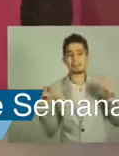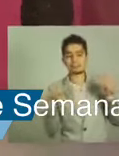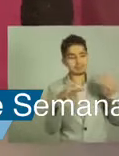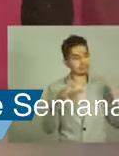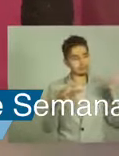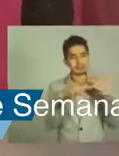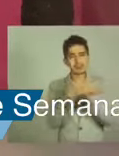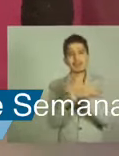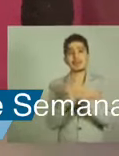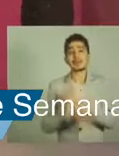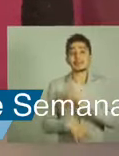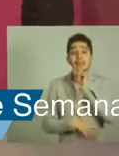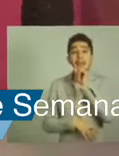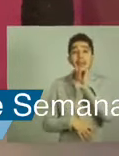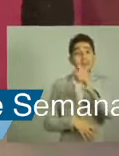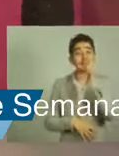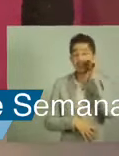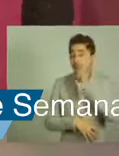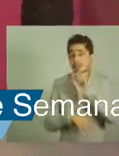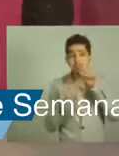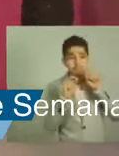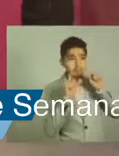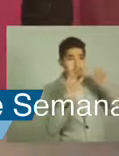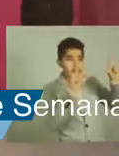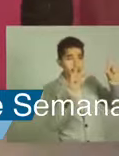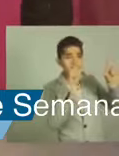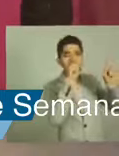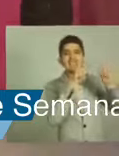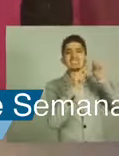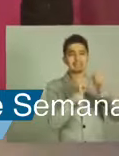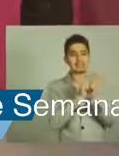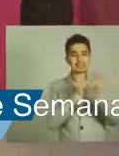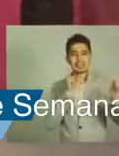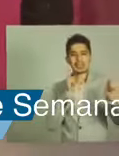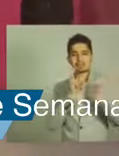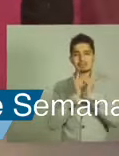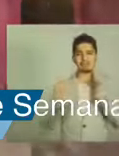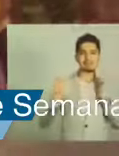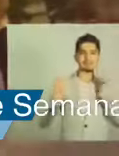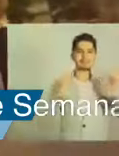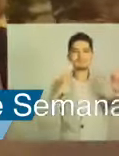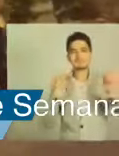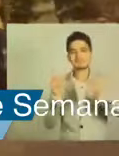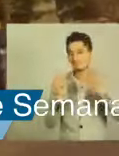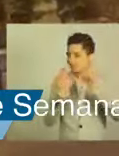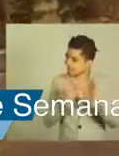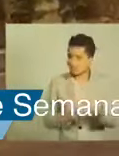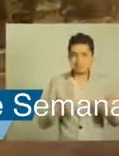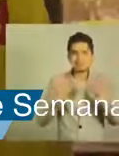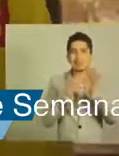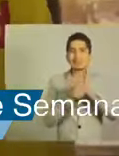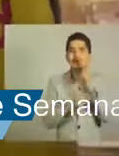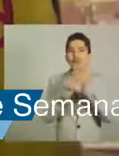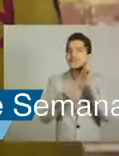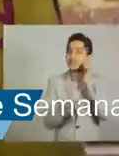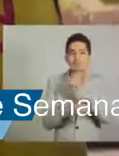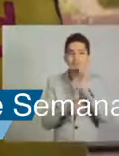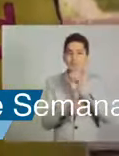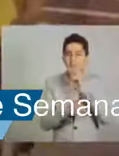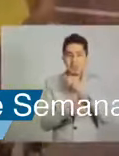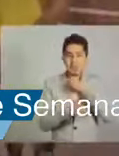El señalamiento puntual de la sana distancia, porque pues rápido se nos olvida y